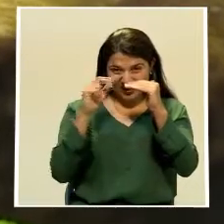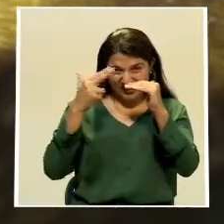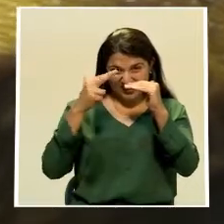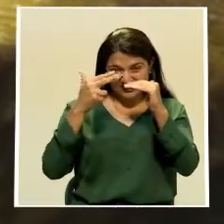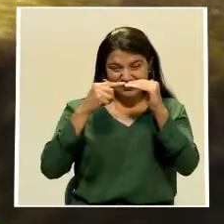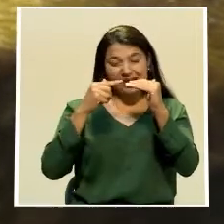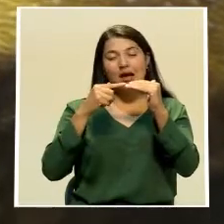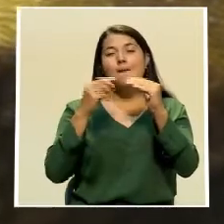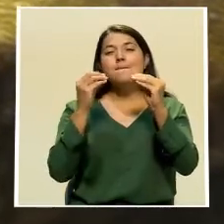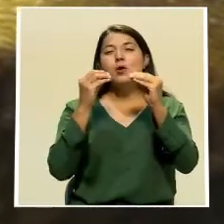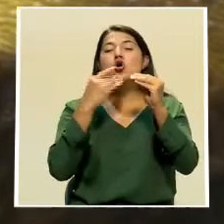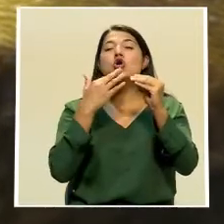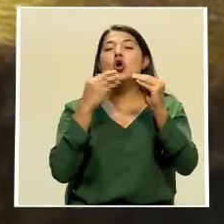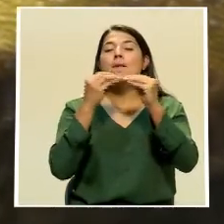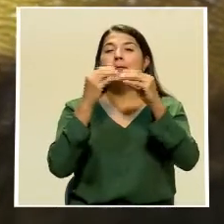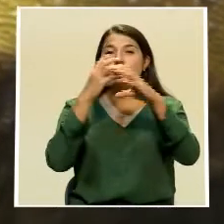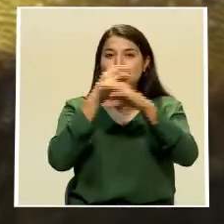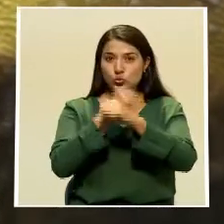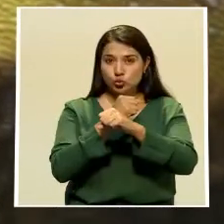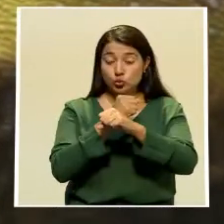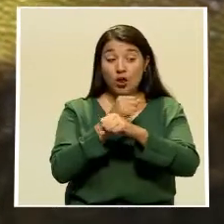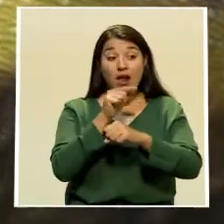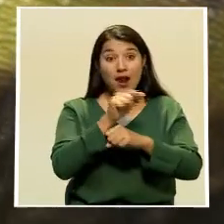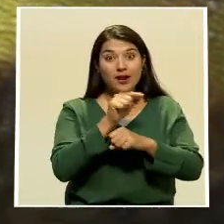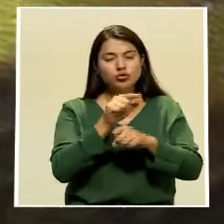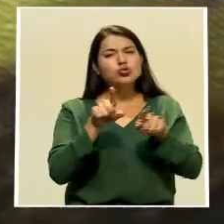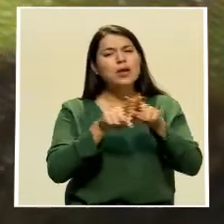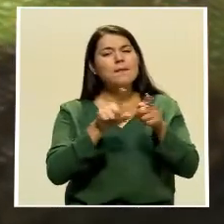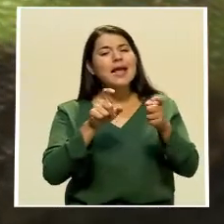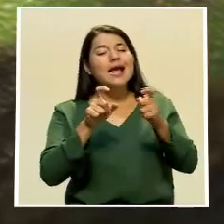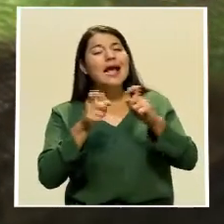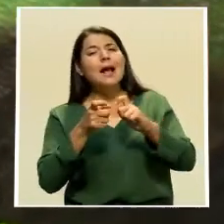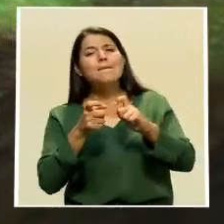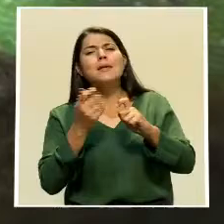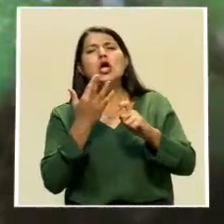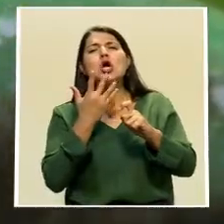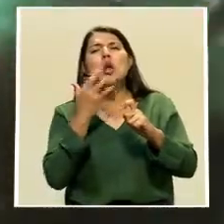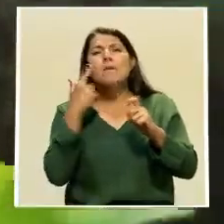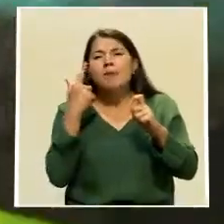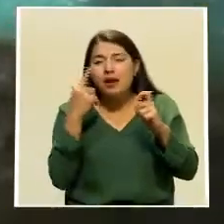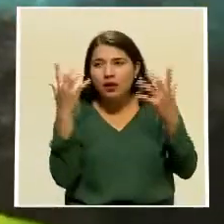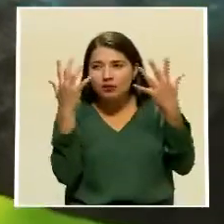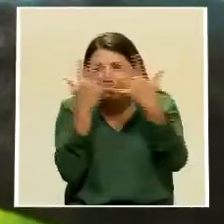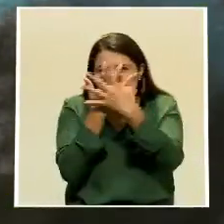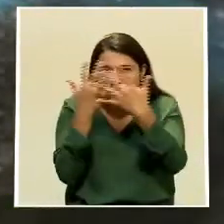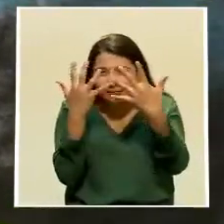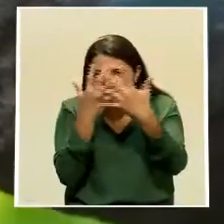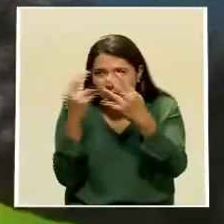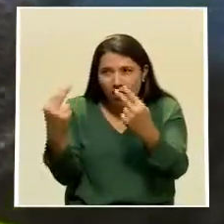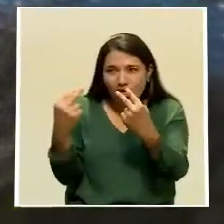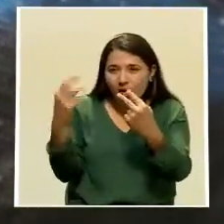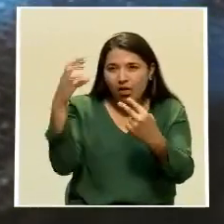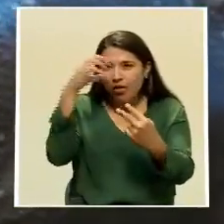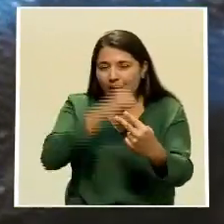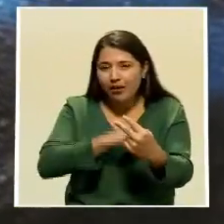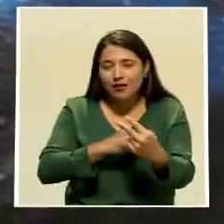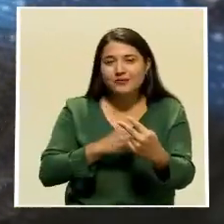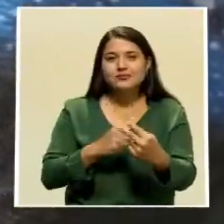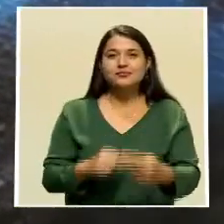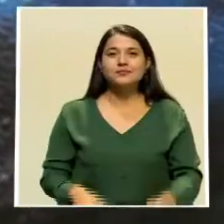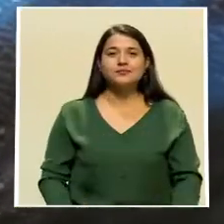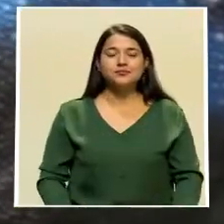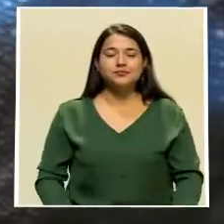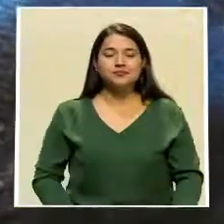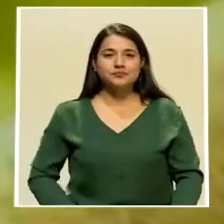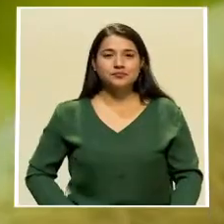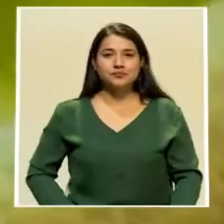pigmentos oscuros. Los camaleones también cambian de color para ocultarse y pasar desapercibidos de sus presas y sus